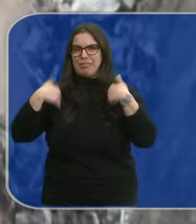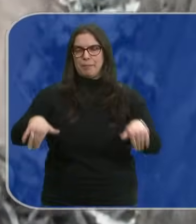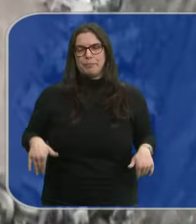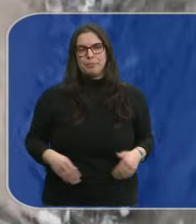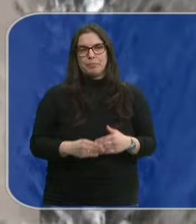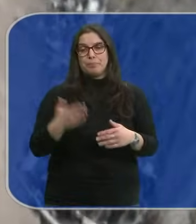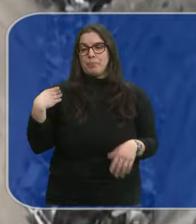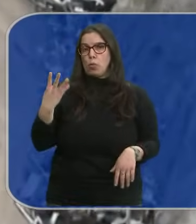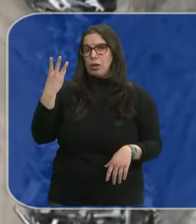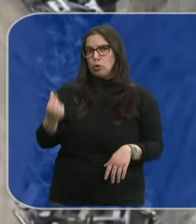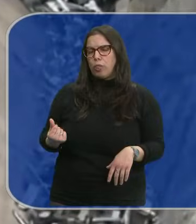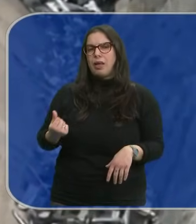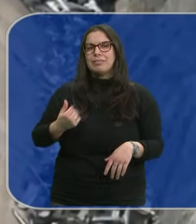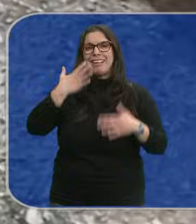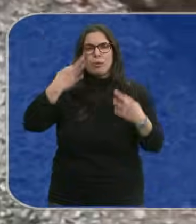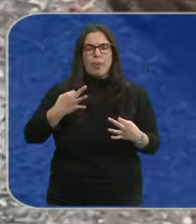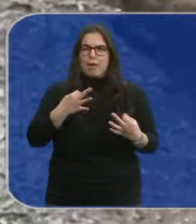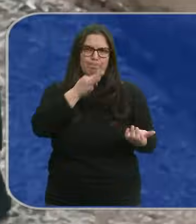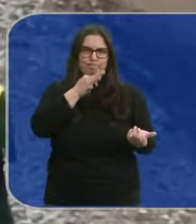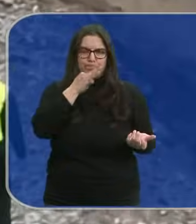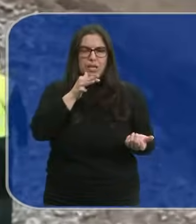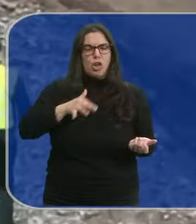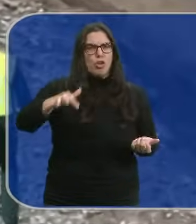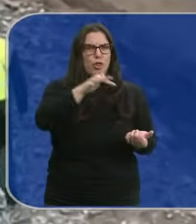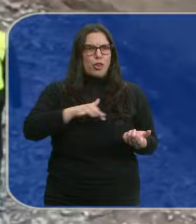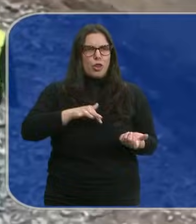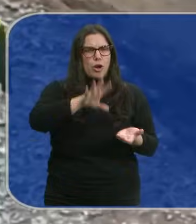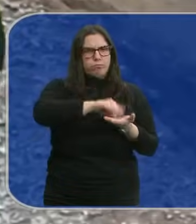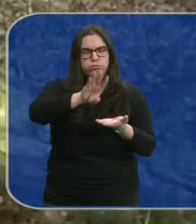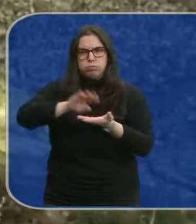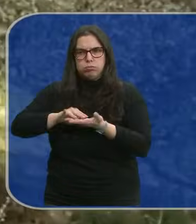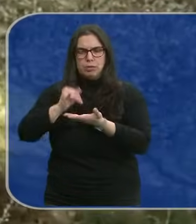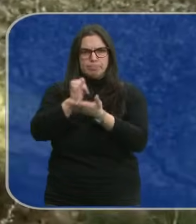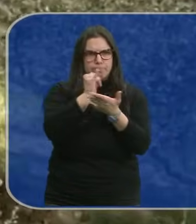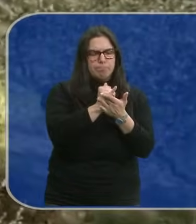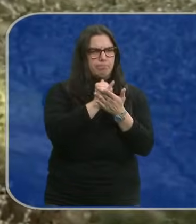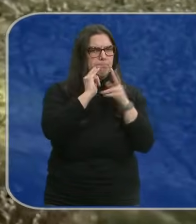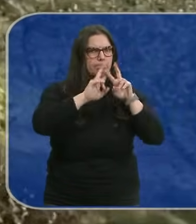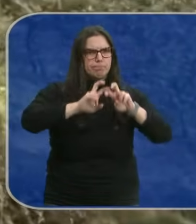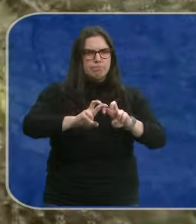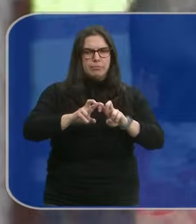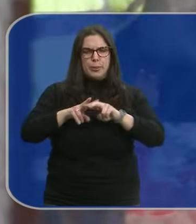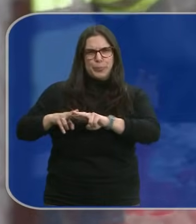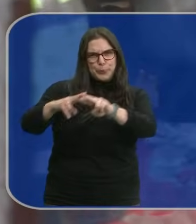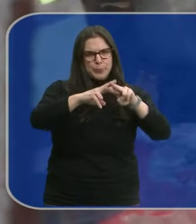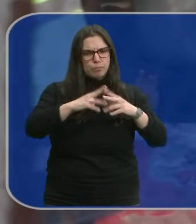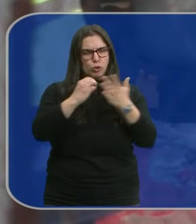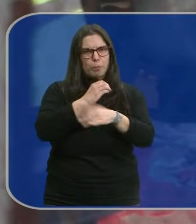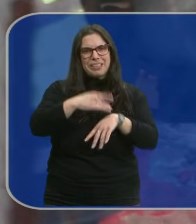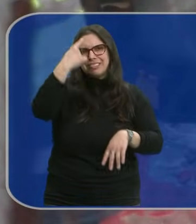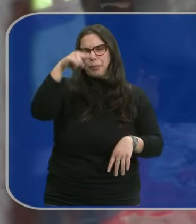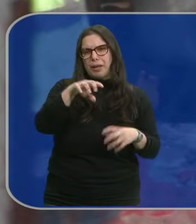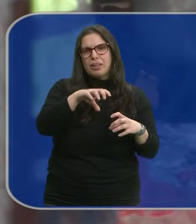4 días después son pocas las certezas. En la zona se siguen recabando pistas, analizando el terreno para determinar cuál fue la